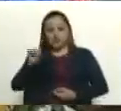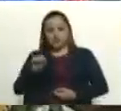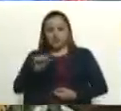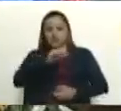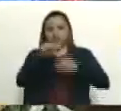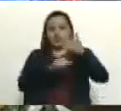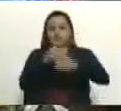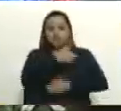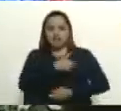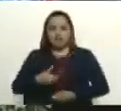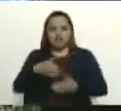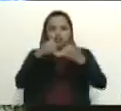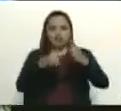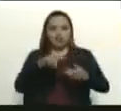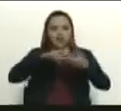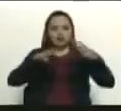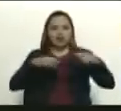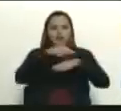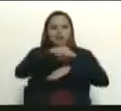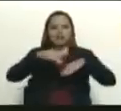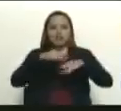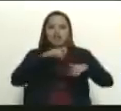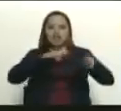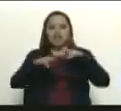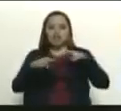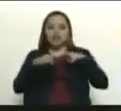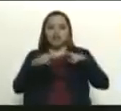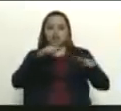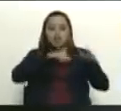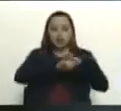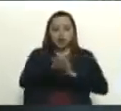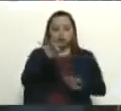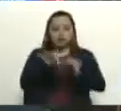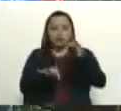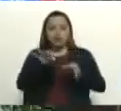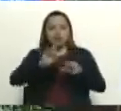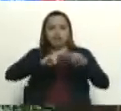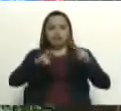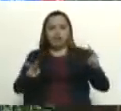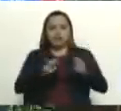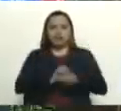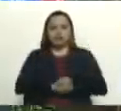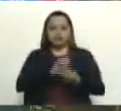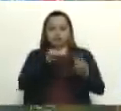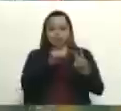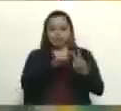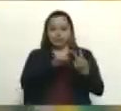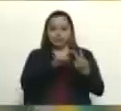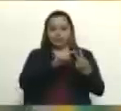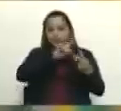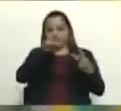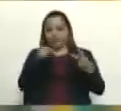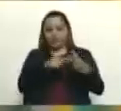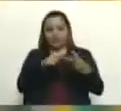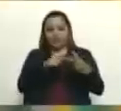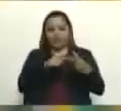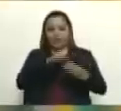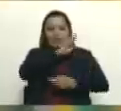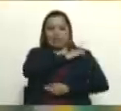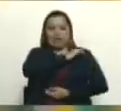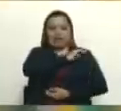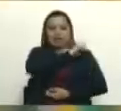y ministro del Poder Popular para Relaciones Interiores, Justicia y Paz. El ciudadano general en